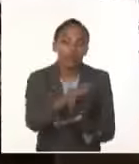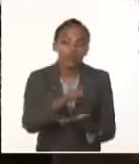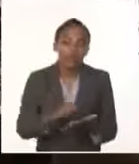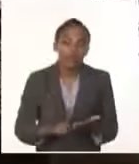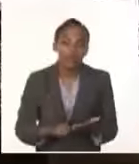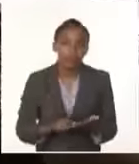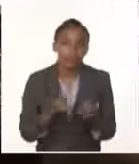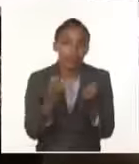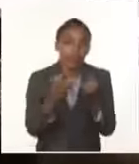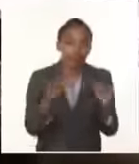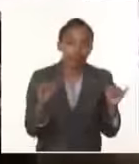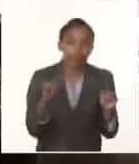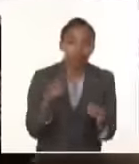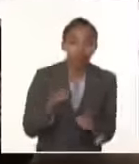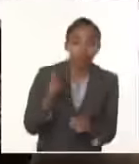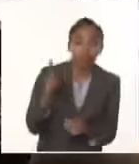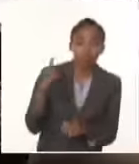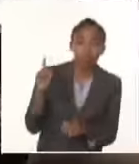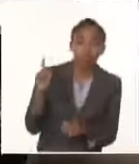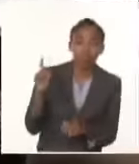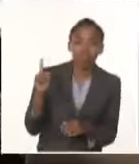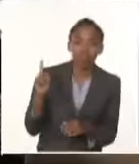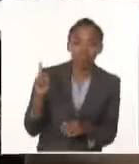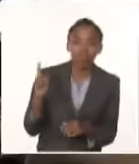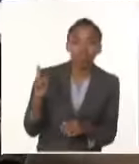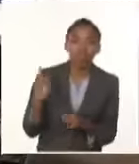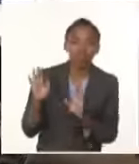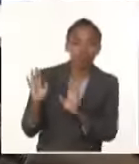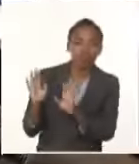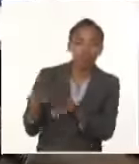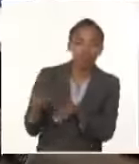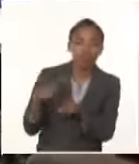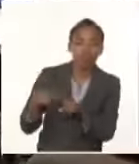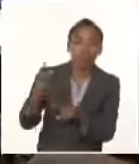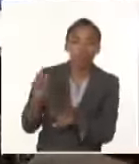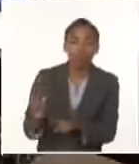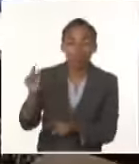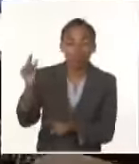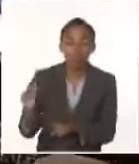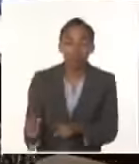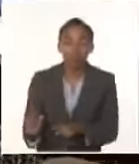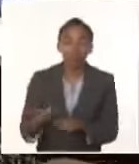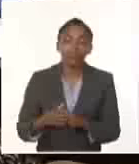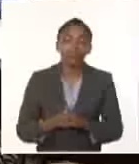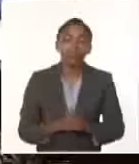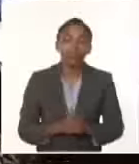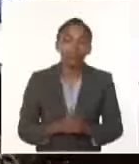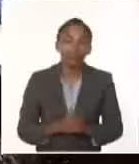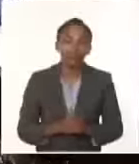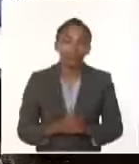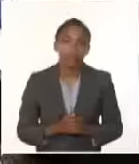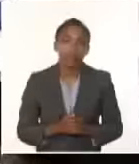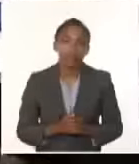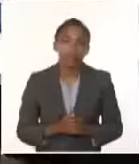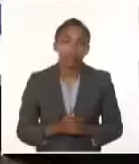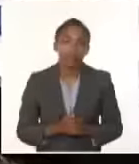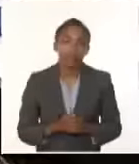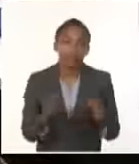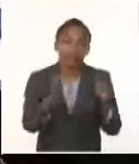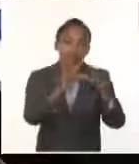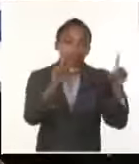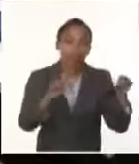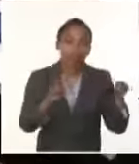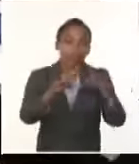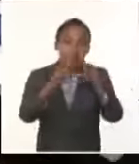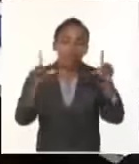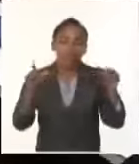individualismo, la banalización, el culto a lo trivial, el carpe diem, para decirlo con la célebre frase de Horacio,